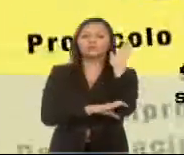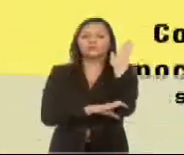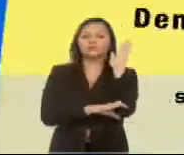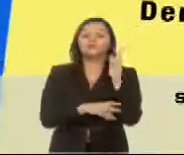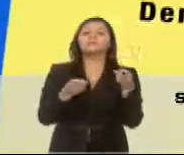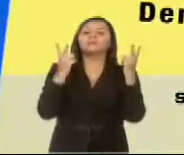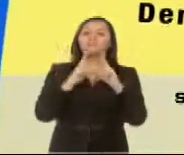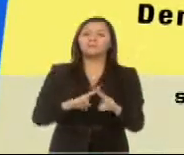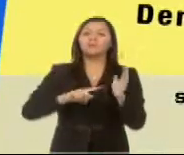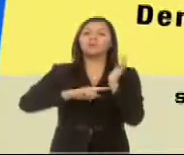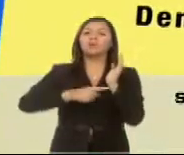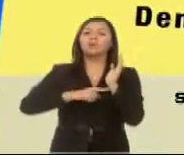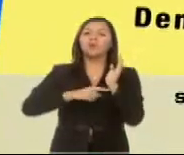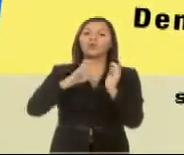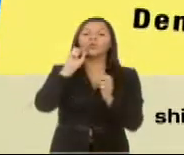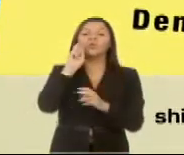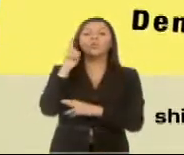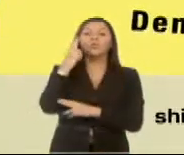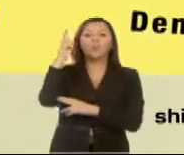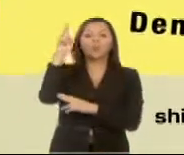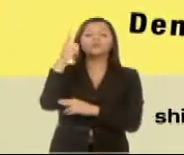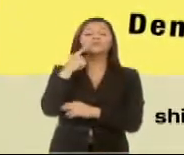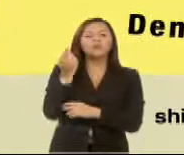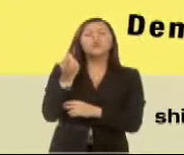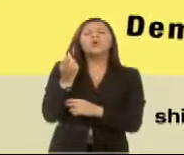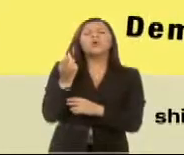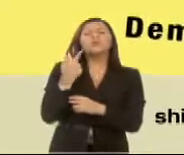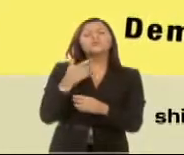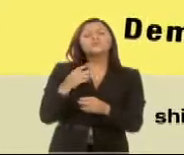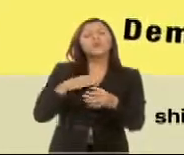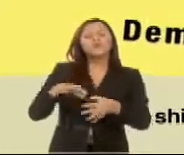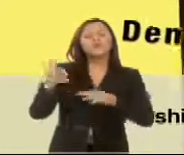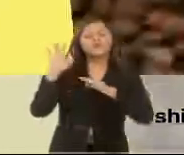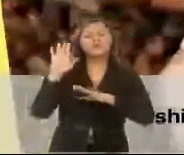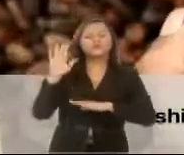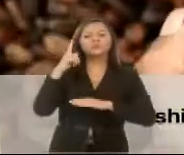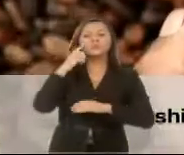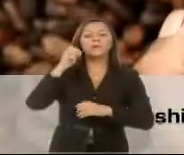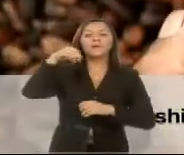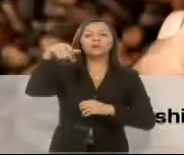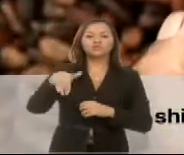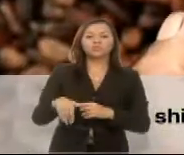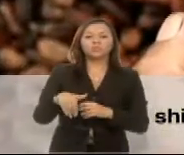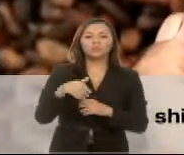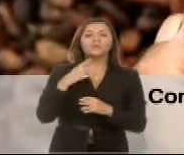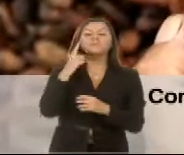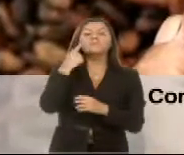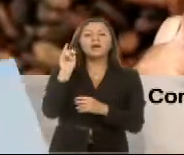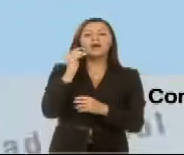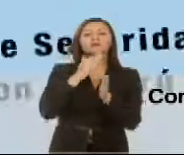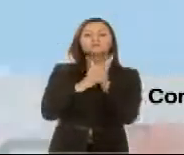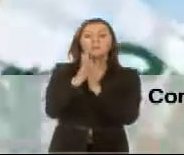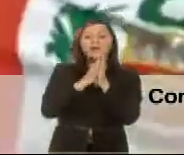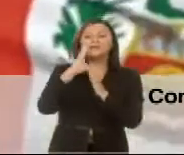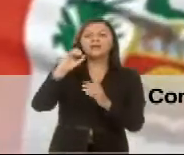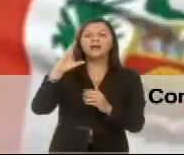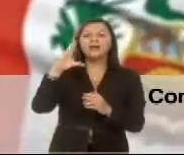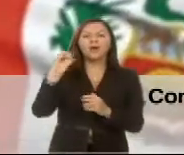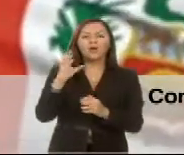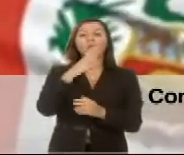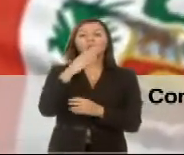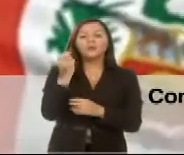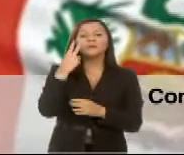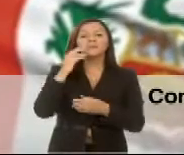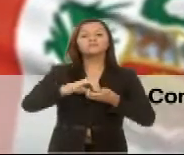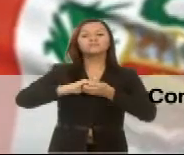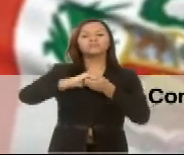constitucional. También el protocolo de Montevideo sobre compromiso con la democracia en el Mercosur, el convenio internacional del cacao y el convenio de seguridad